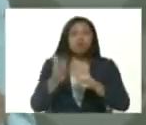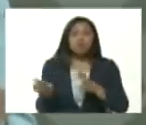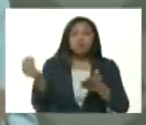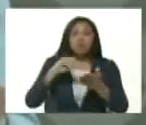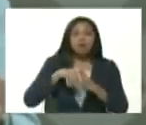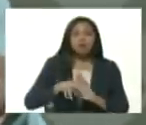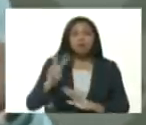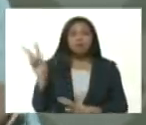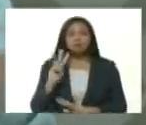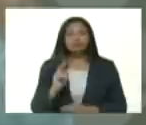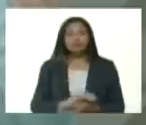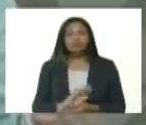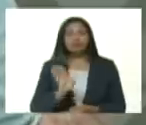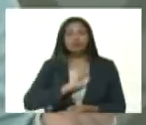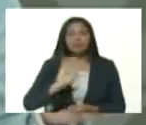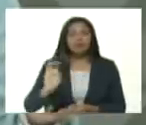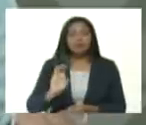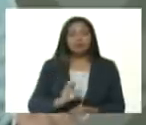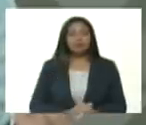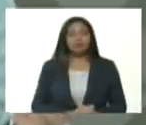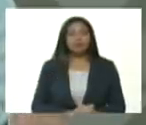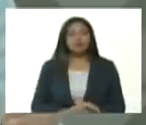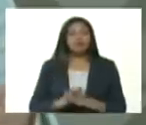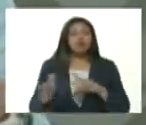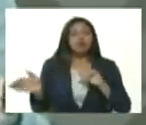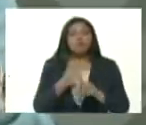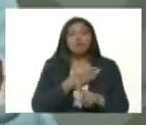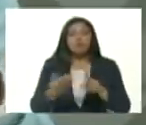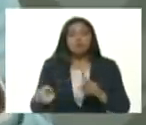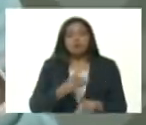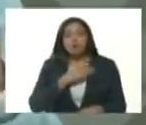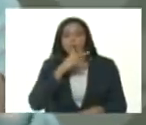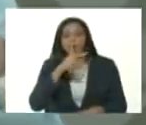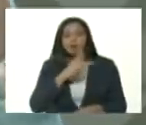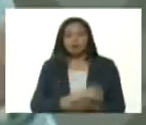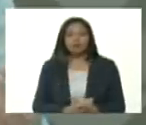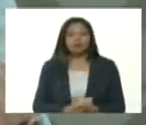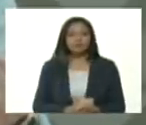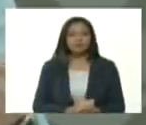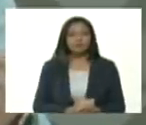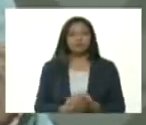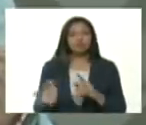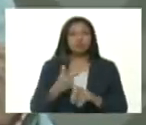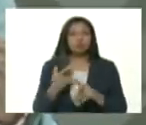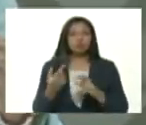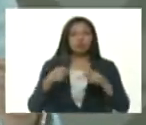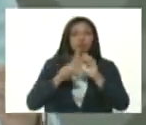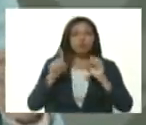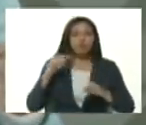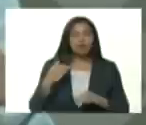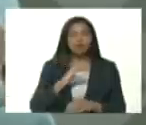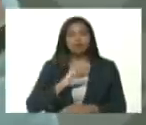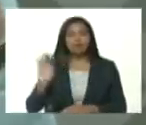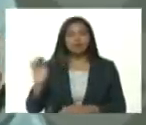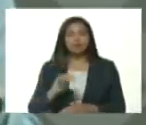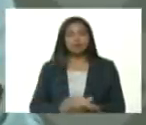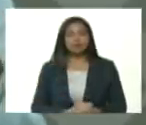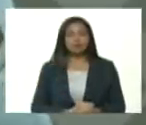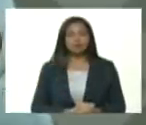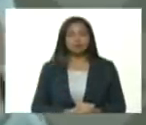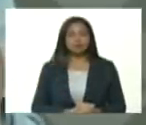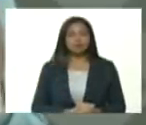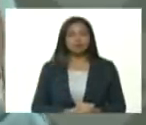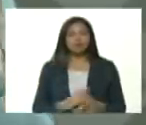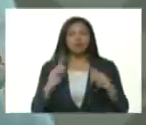regresando a Venezuela, a su patria, bueno, por los ataques discriminatorios, por los ataques de xenofobia que hay en estos países, que es